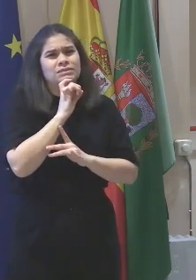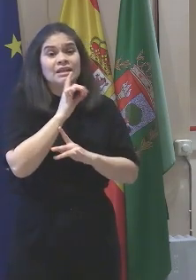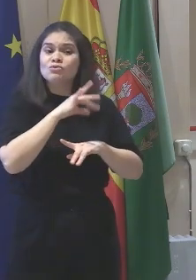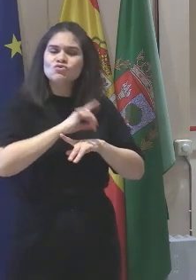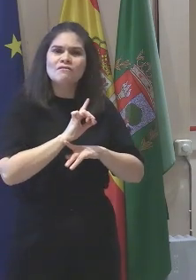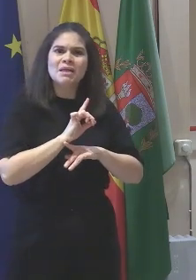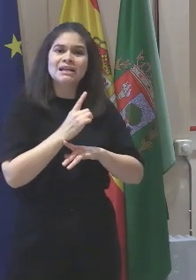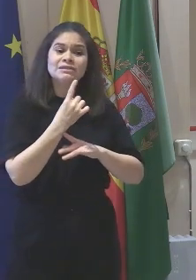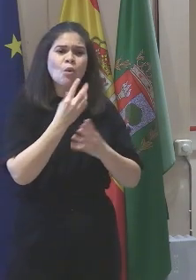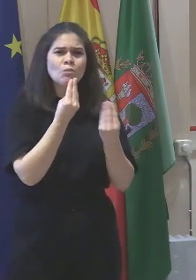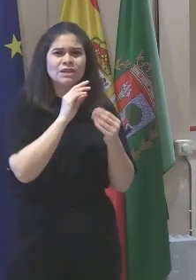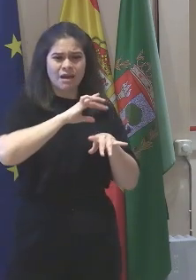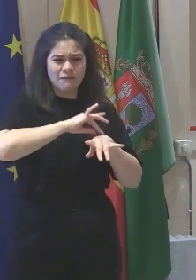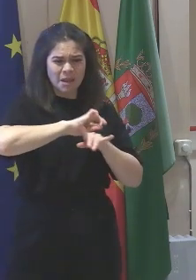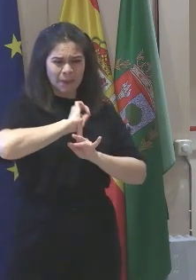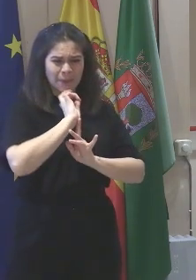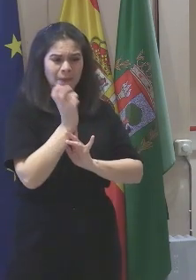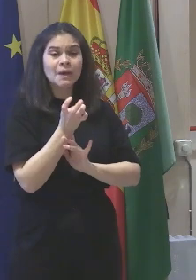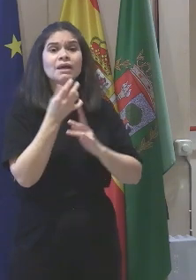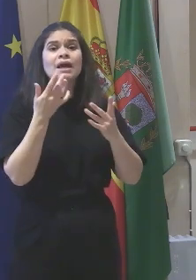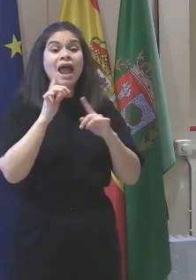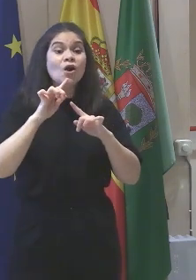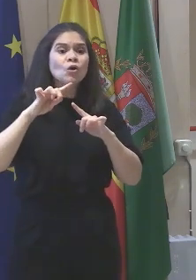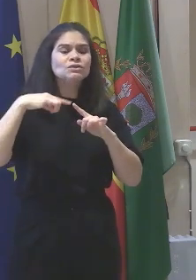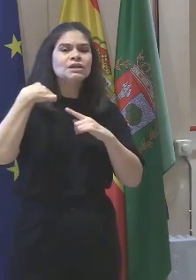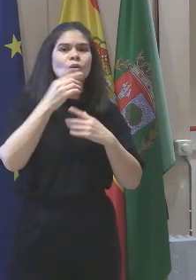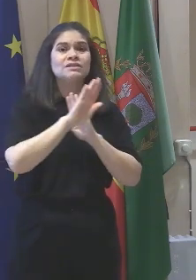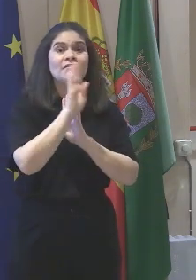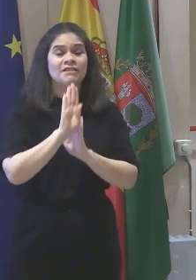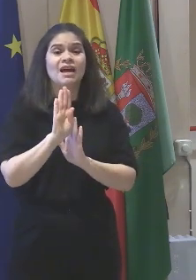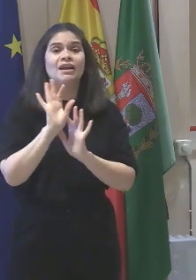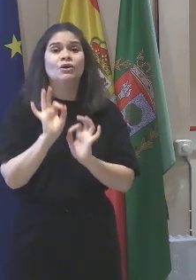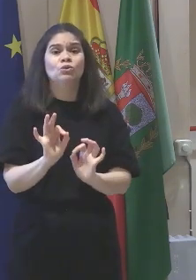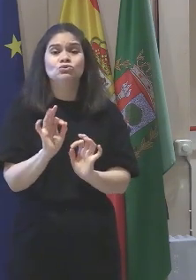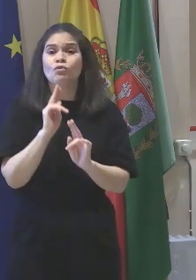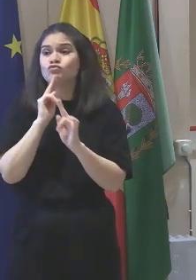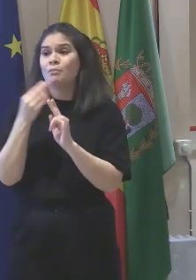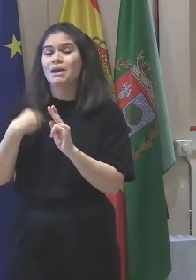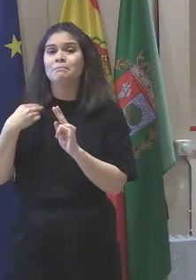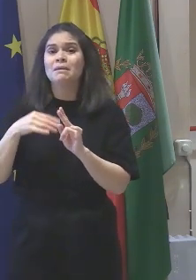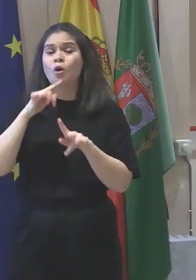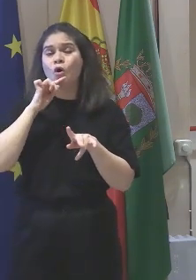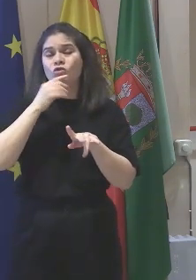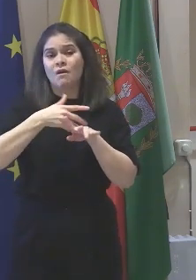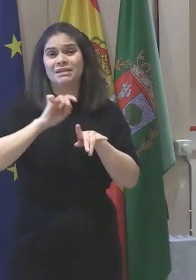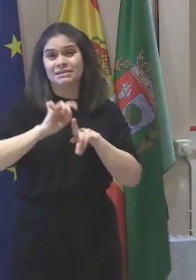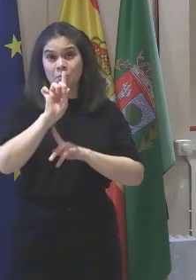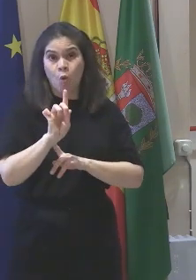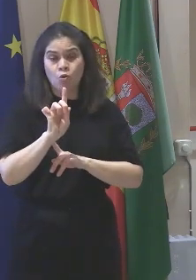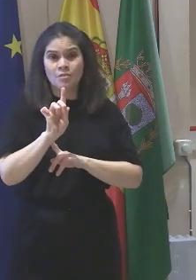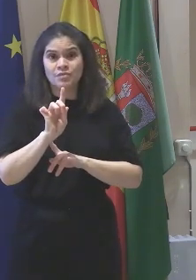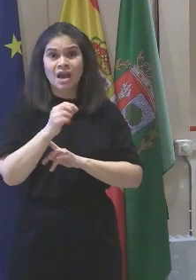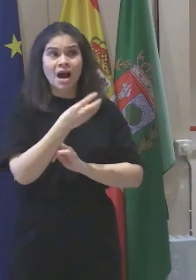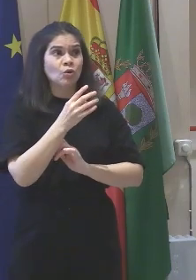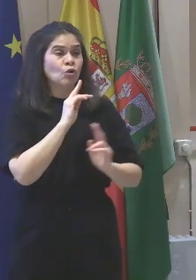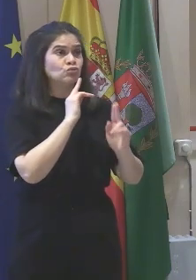múltiples enfermedades a las cuales la consecuencia final la llamamos igual, que es diabetes tipo 1. Es decir, en unos predomina más un tipo